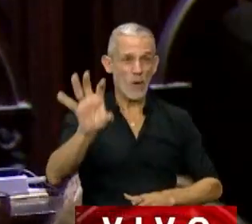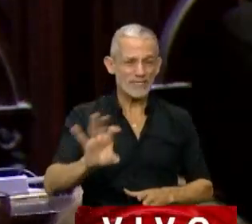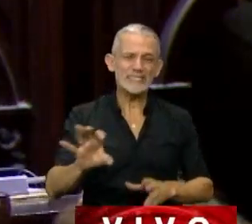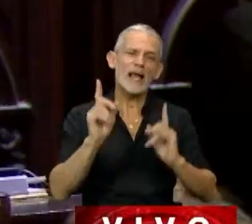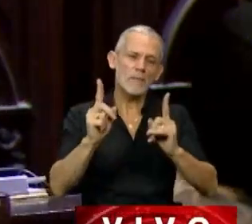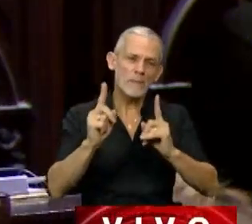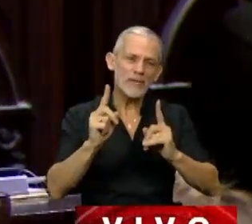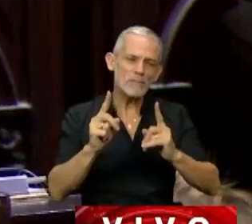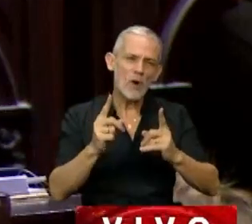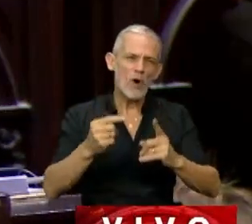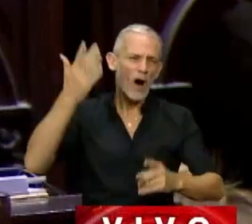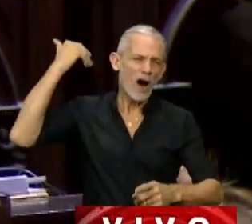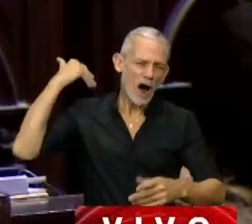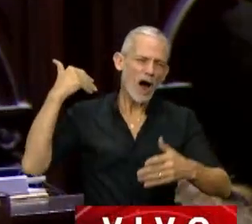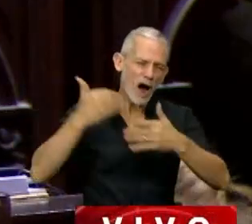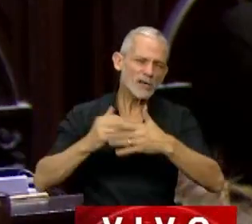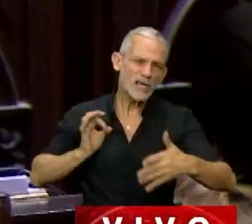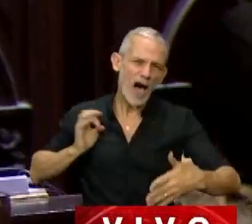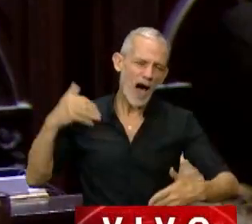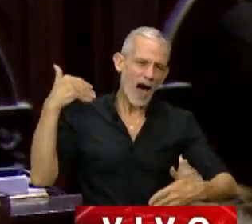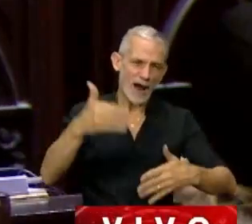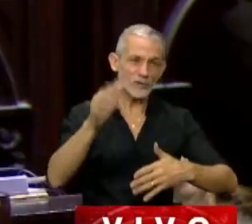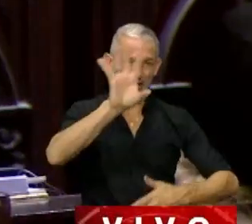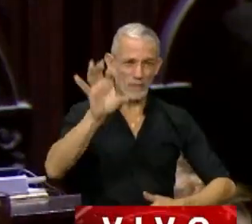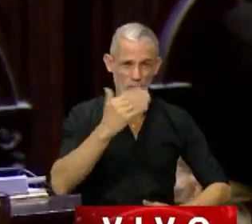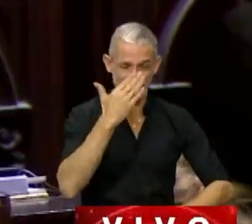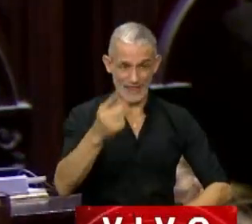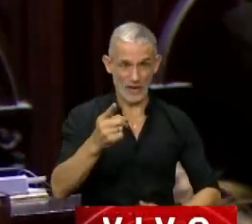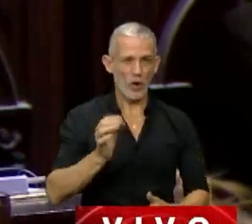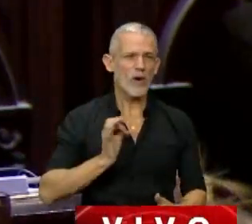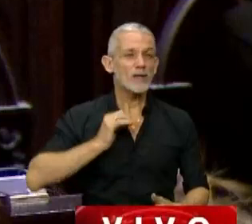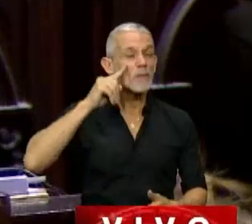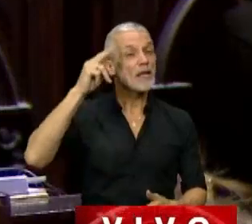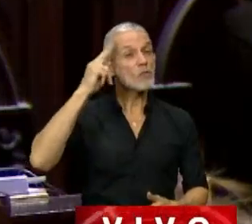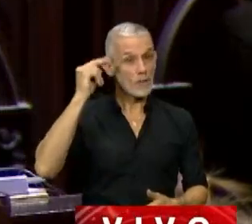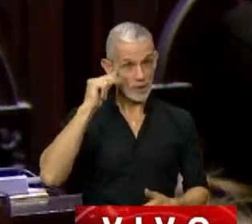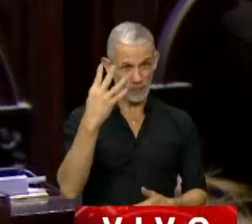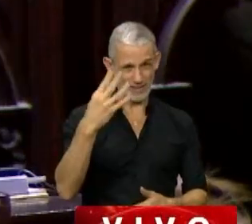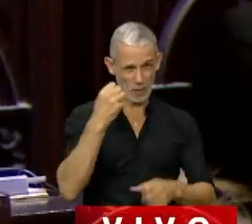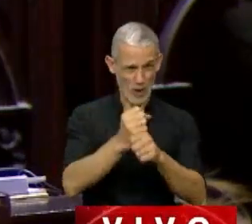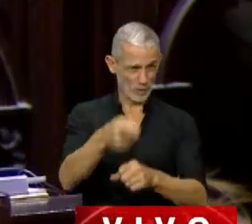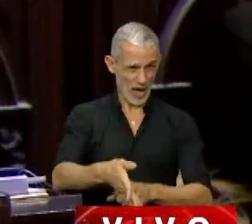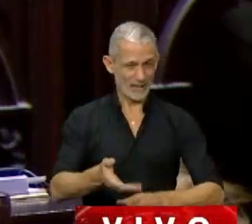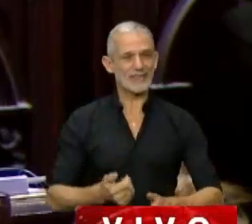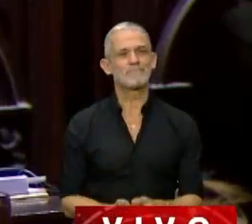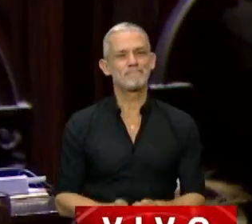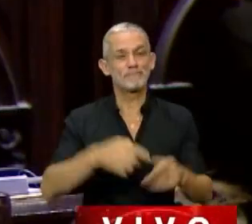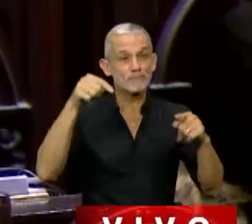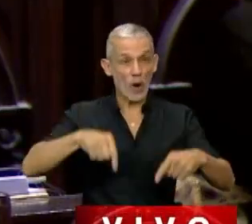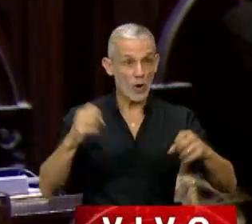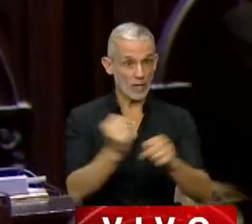como lo están hace muchos años en la provincia de Córdoba desde el año 94. En definitiva, lo que